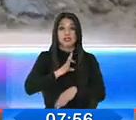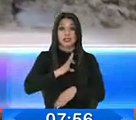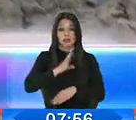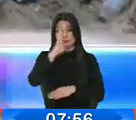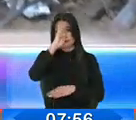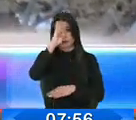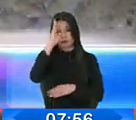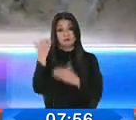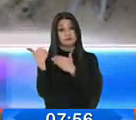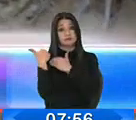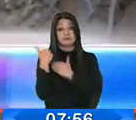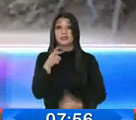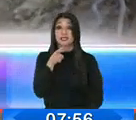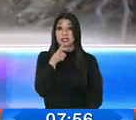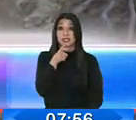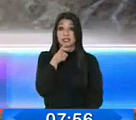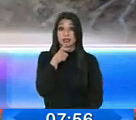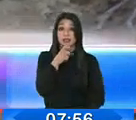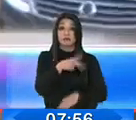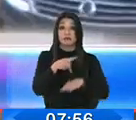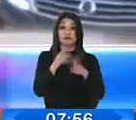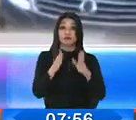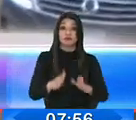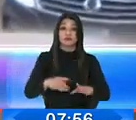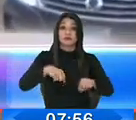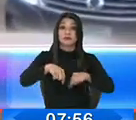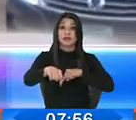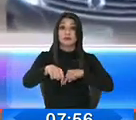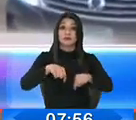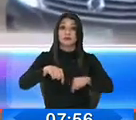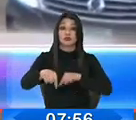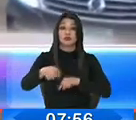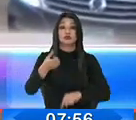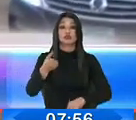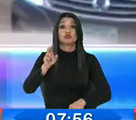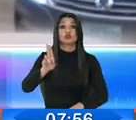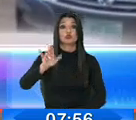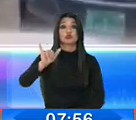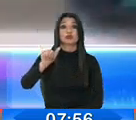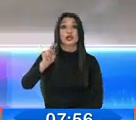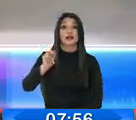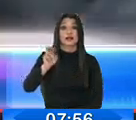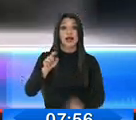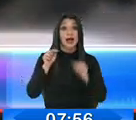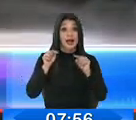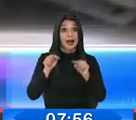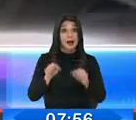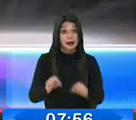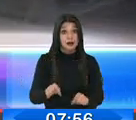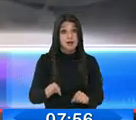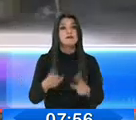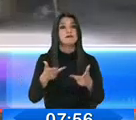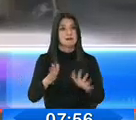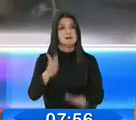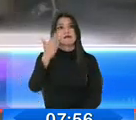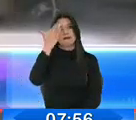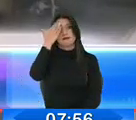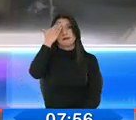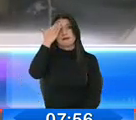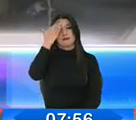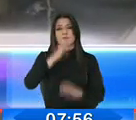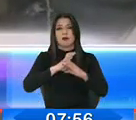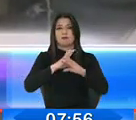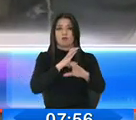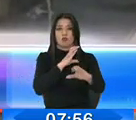a cargo de los peritos de tránsito de la ciudad de Sullana, que es donde ahí ya vamos a saber a ciencia